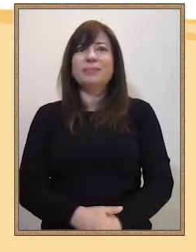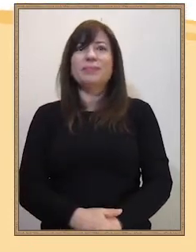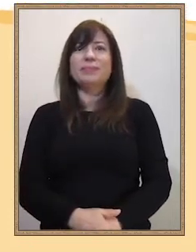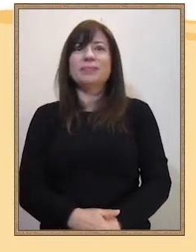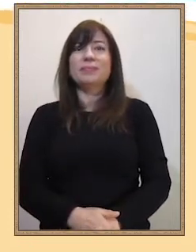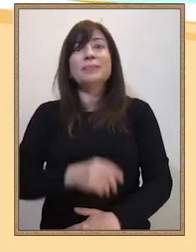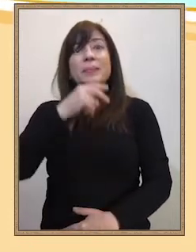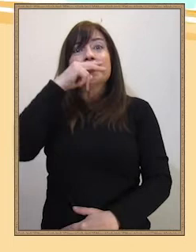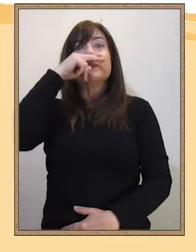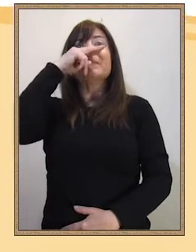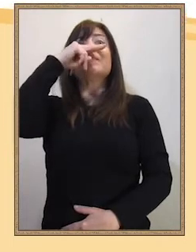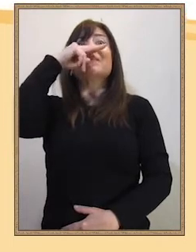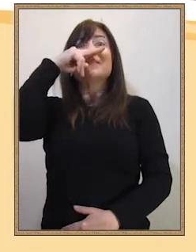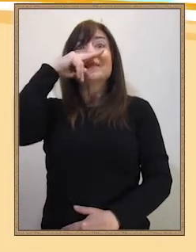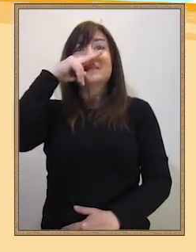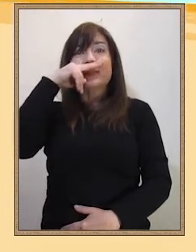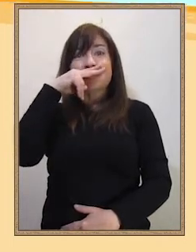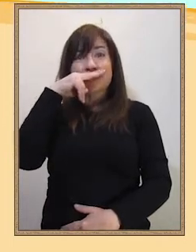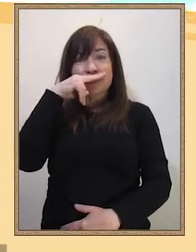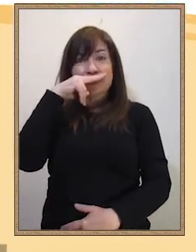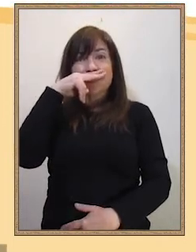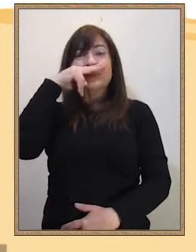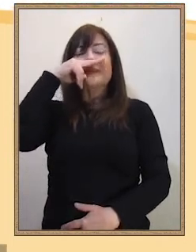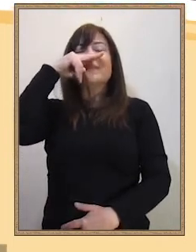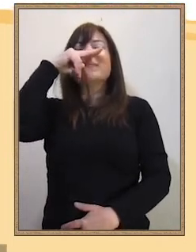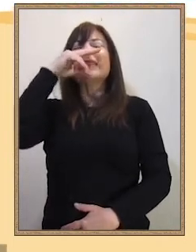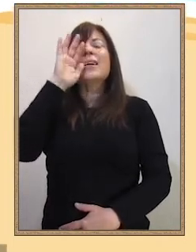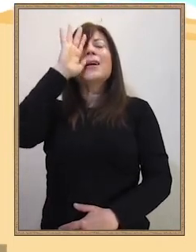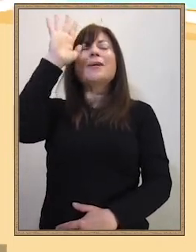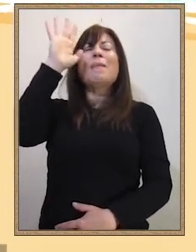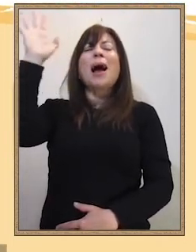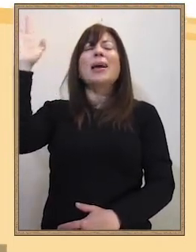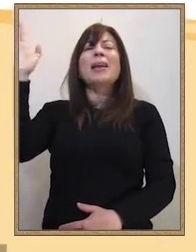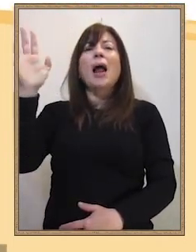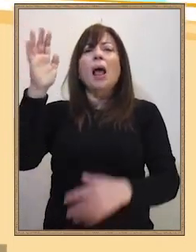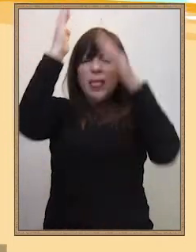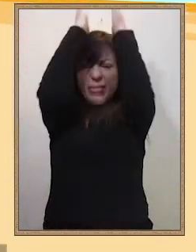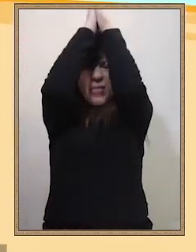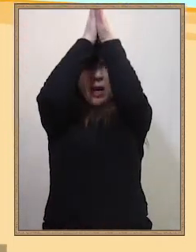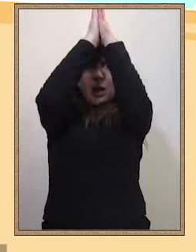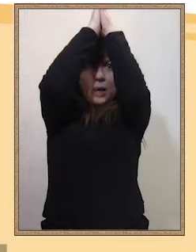Vamos a inhalar y exhalar en la postura y nos vamos a imaginar que somos unos tiburones.